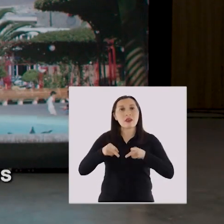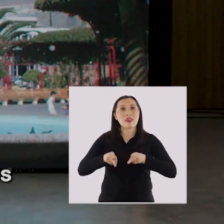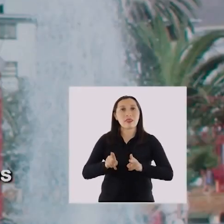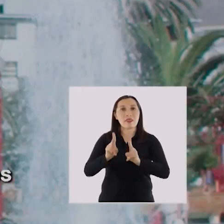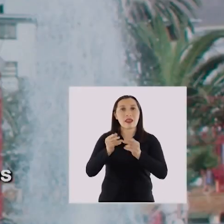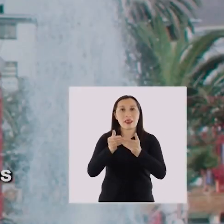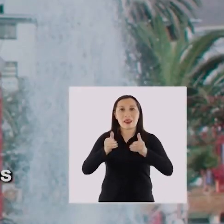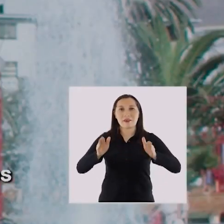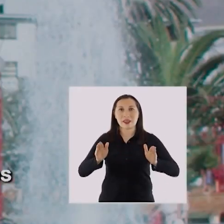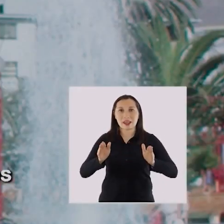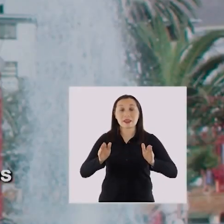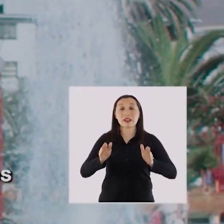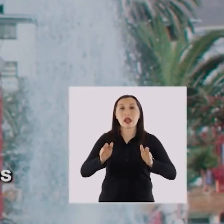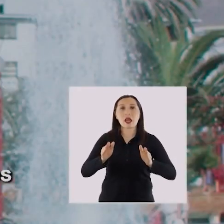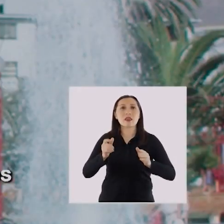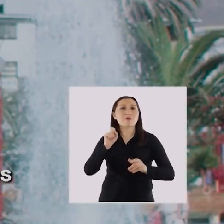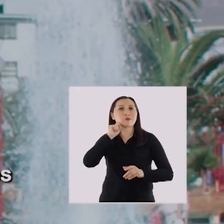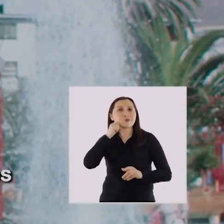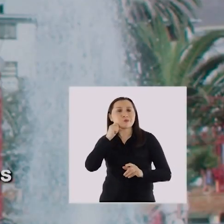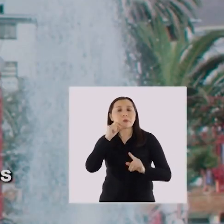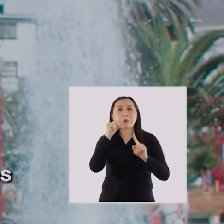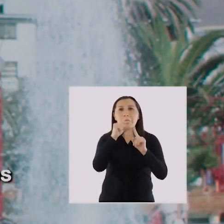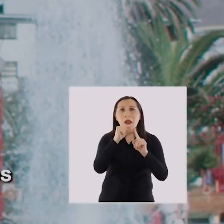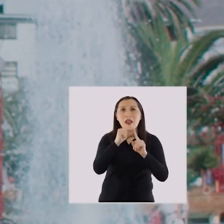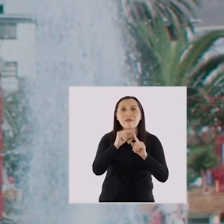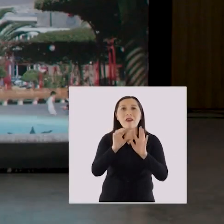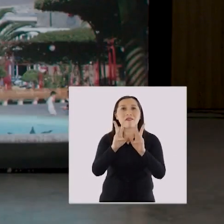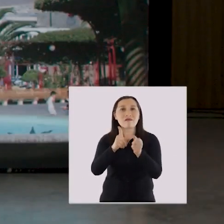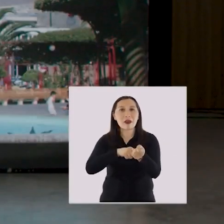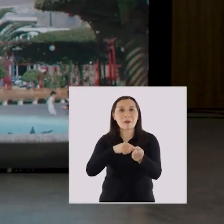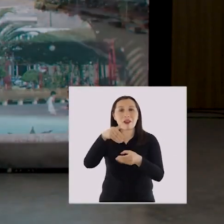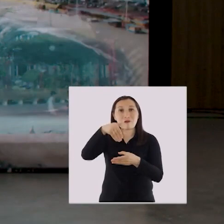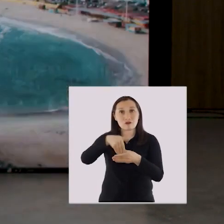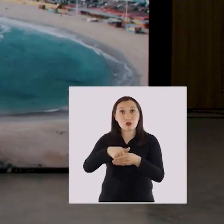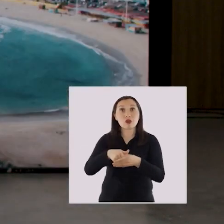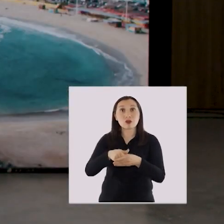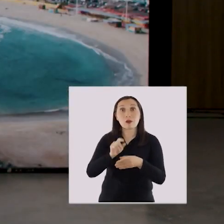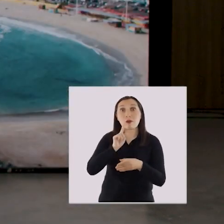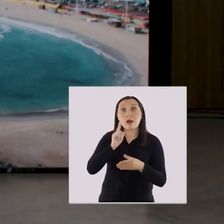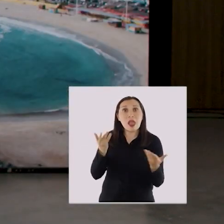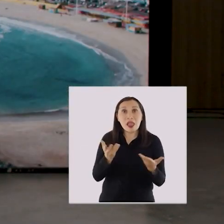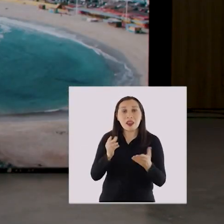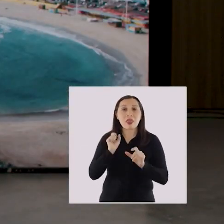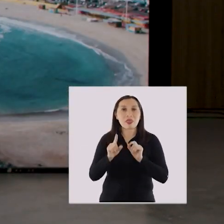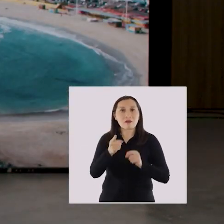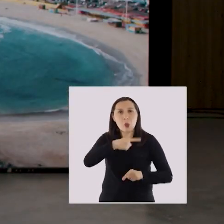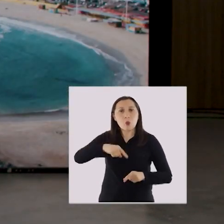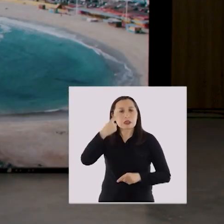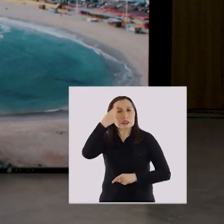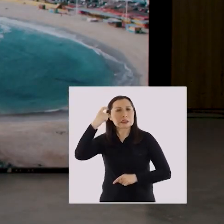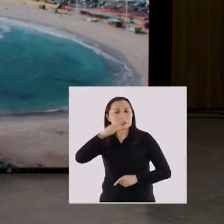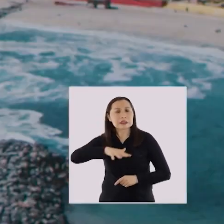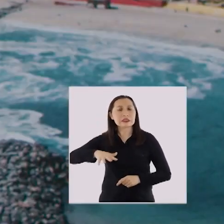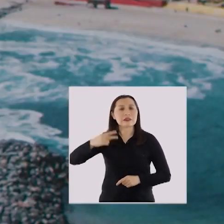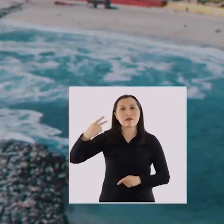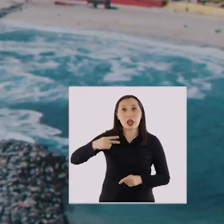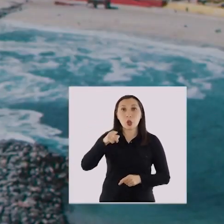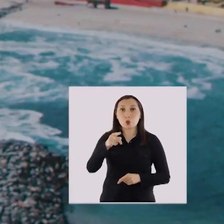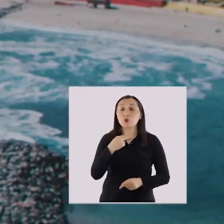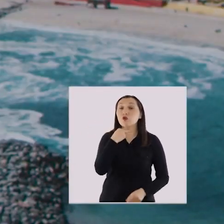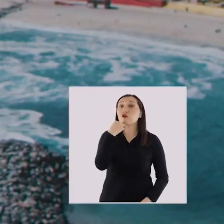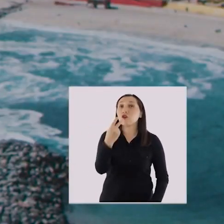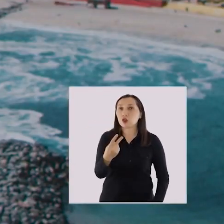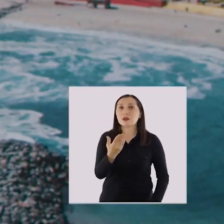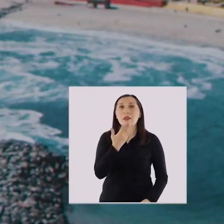los derechos y libertades y el concepto de familia. Vota por quien defenderá nuestros principios y valores, porque